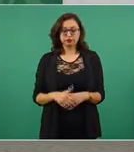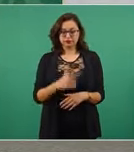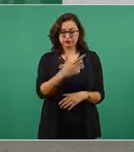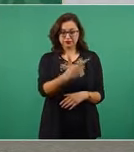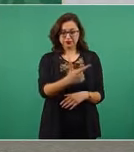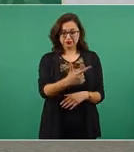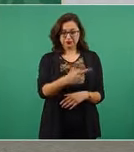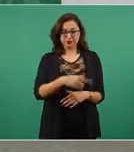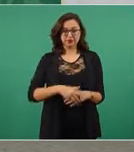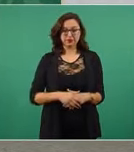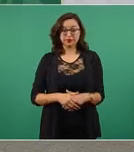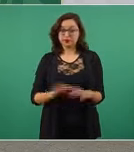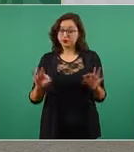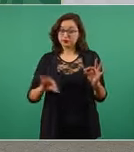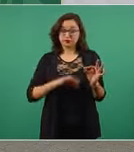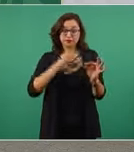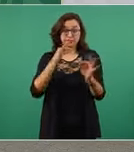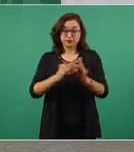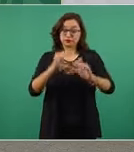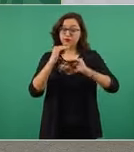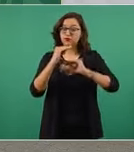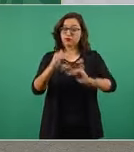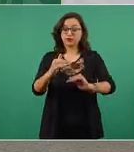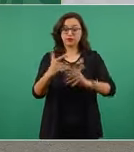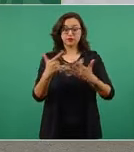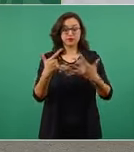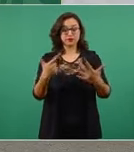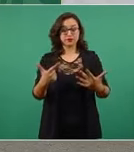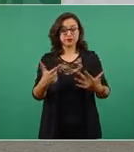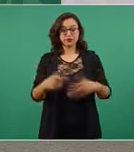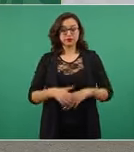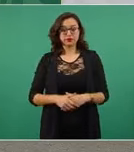Siete. Hasta ahí porque…